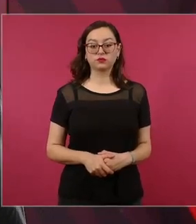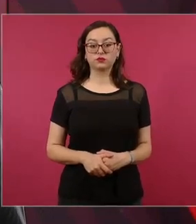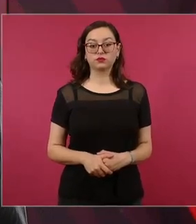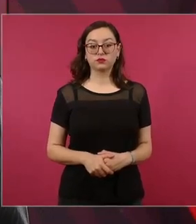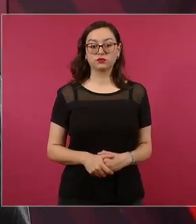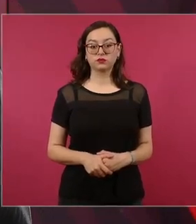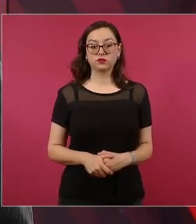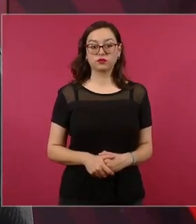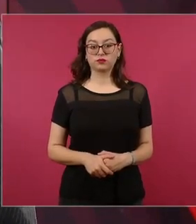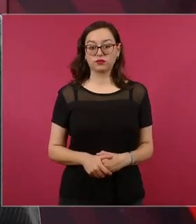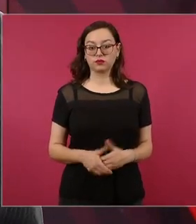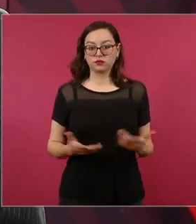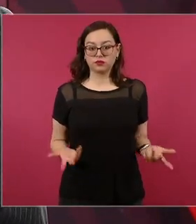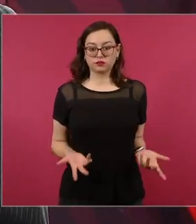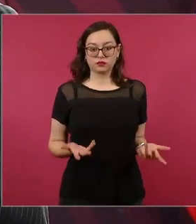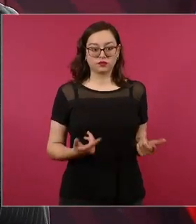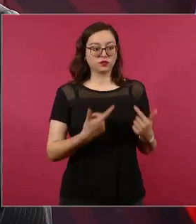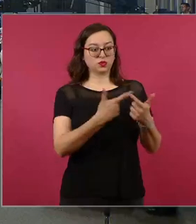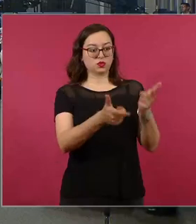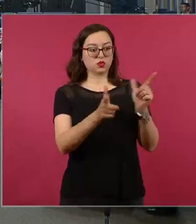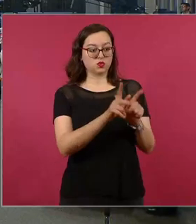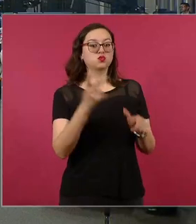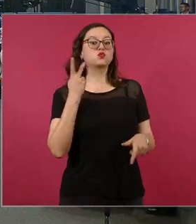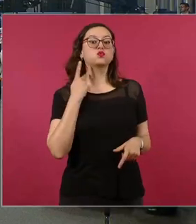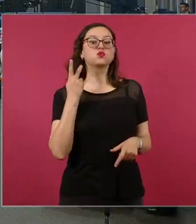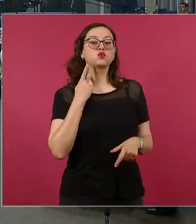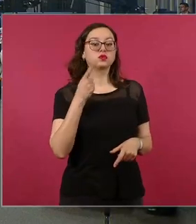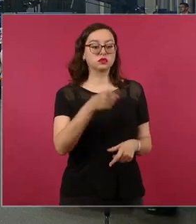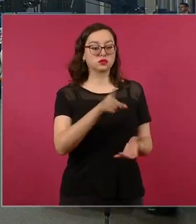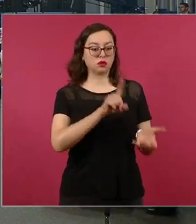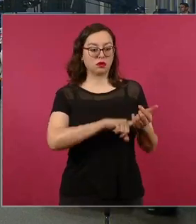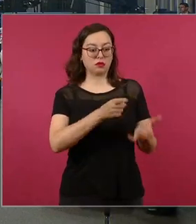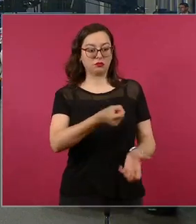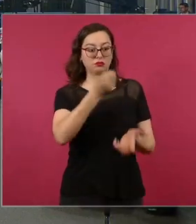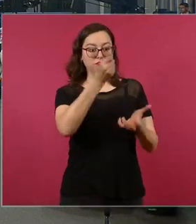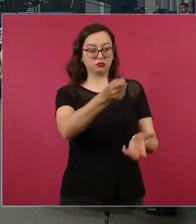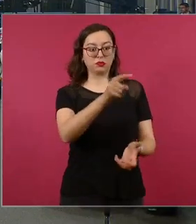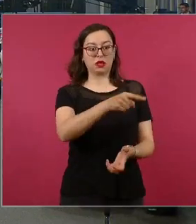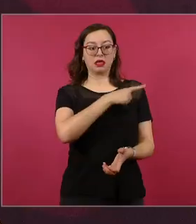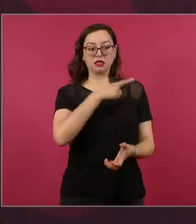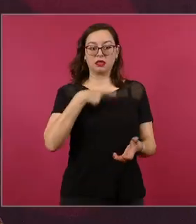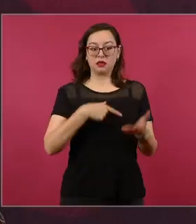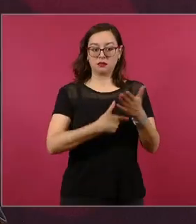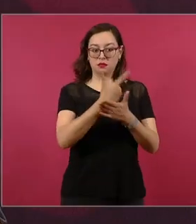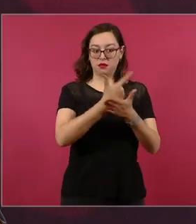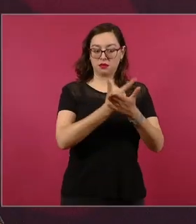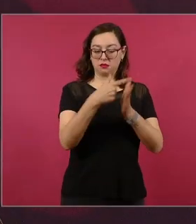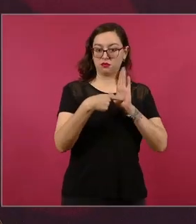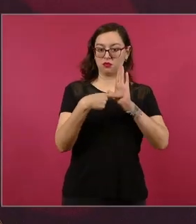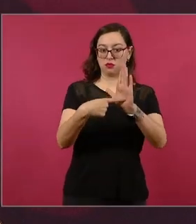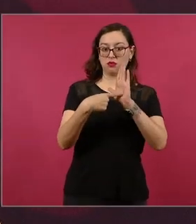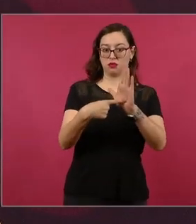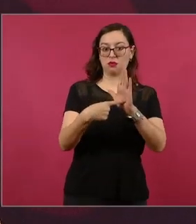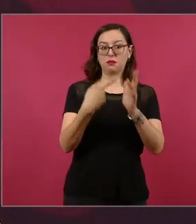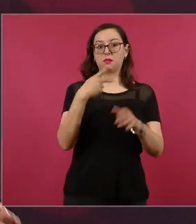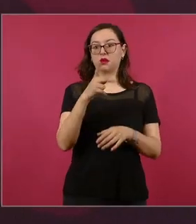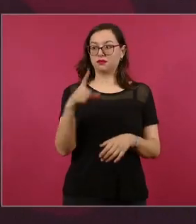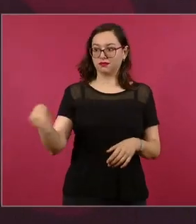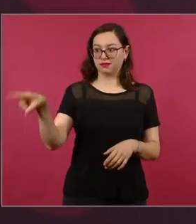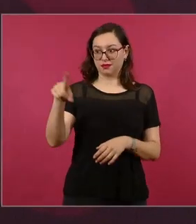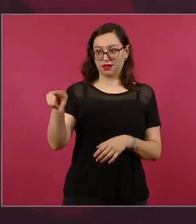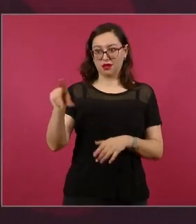¿Y por qué no van a informar quienes participaron y evidentemente utilizaron